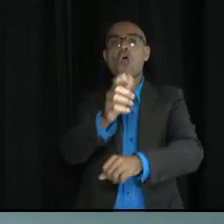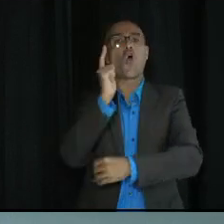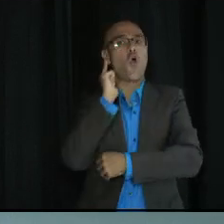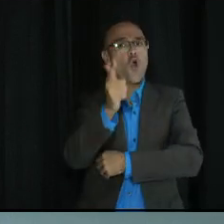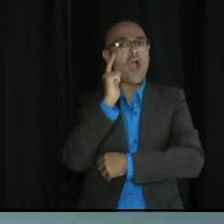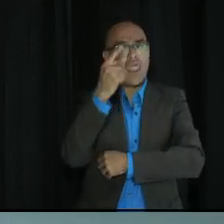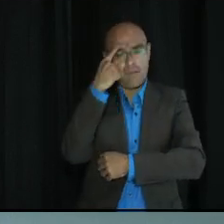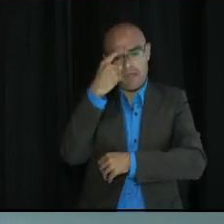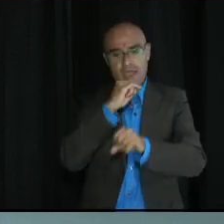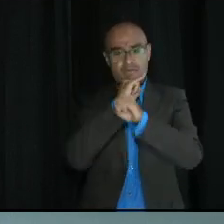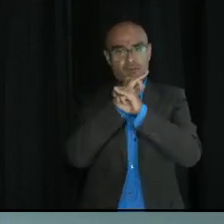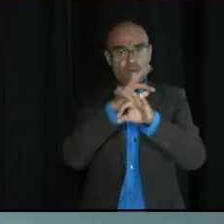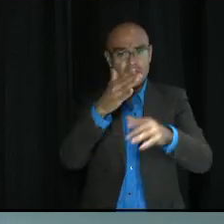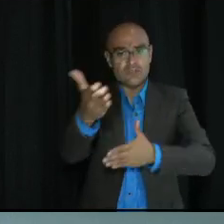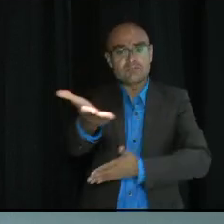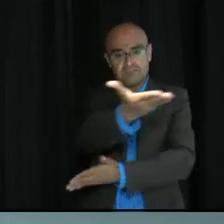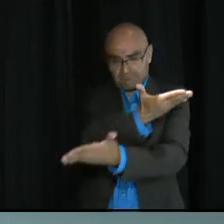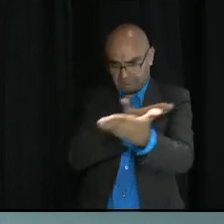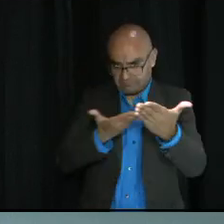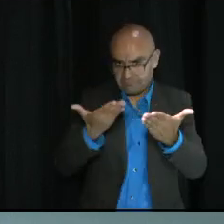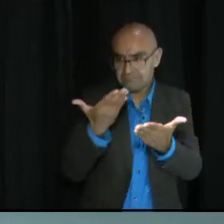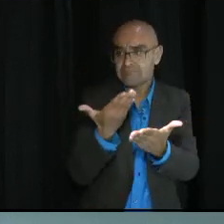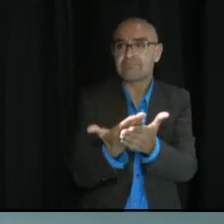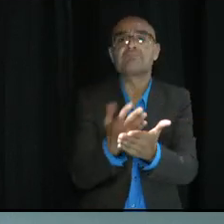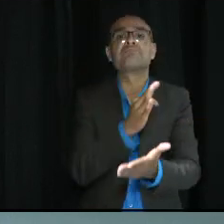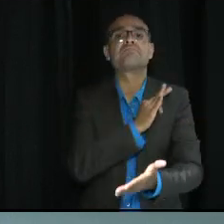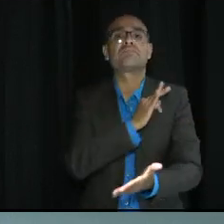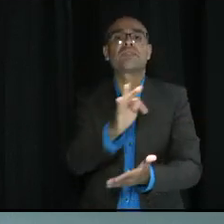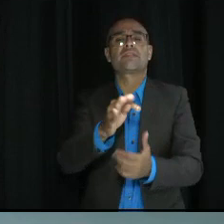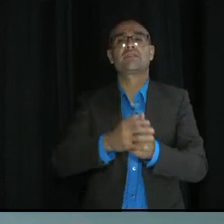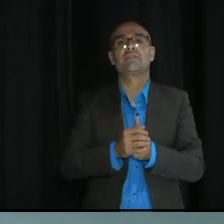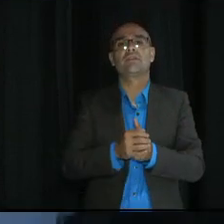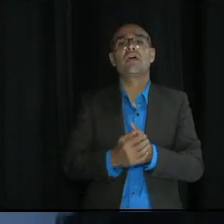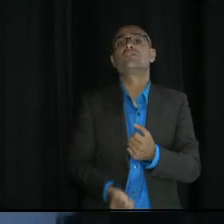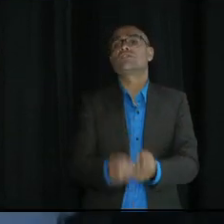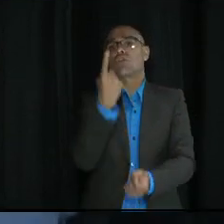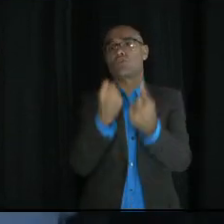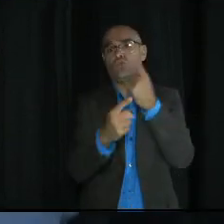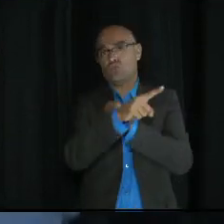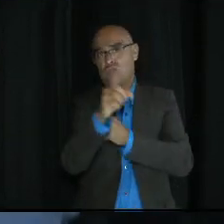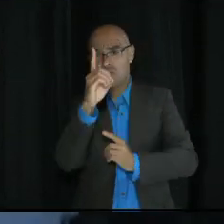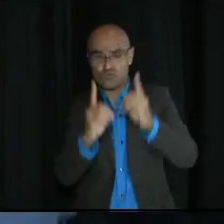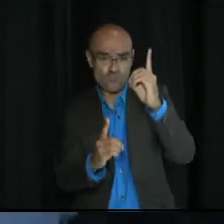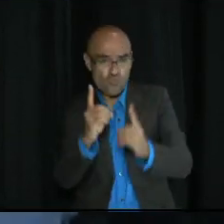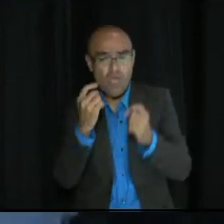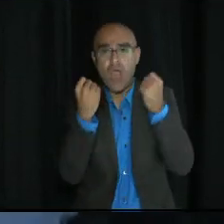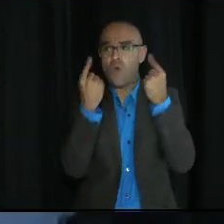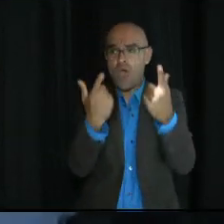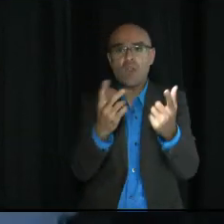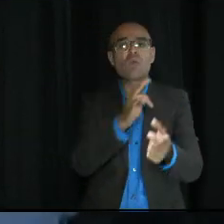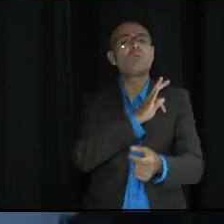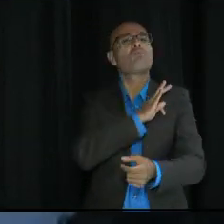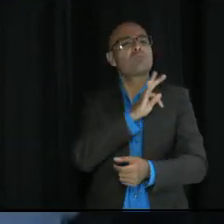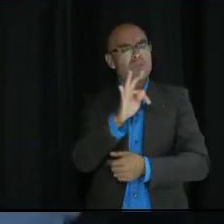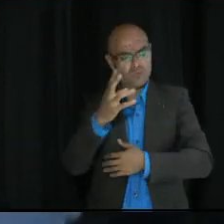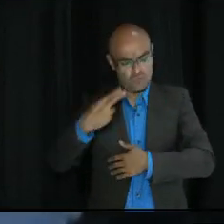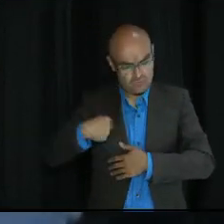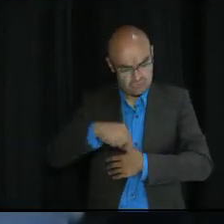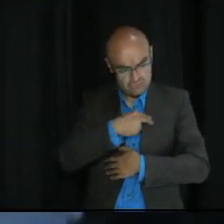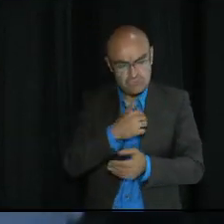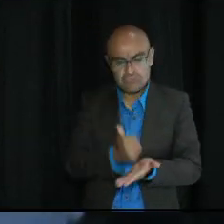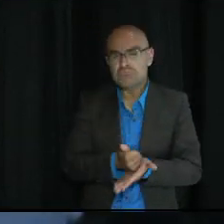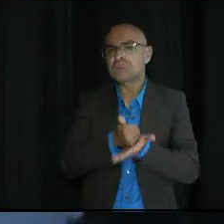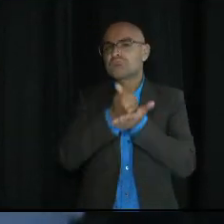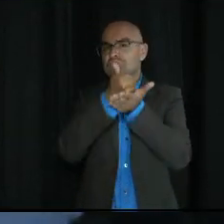es para compartirla. Cuando nos surge alguna duda, alguna situación, bueno, pues nosotros estamos de planta en